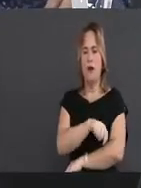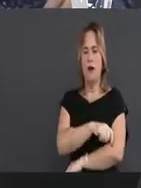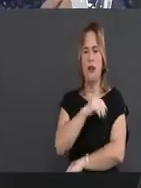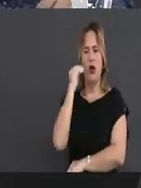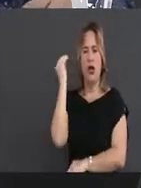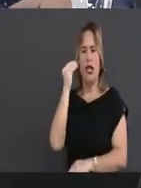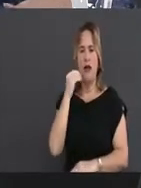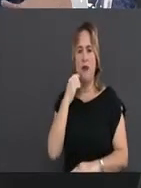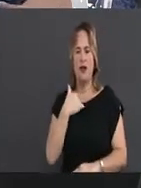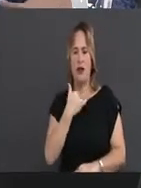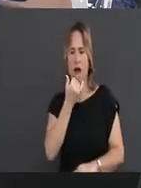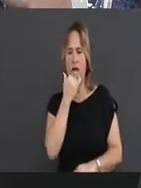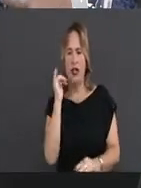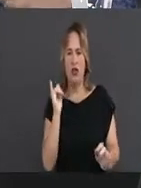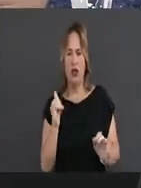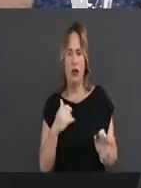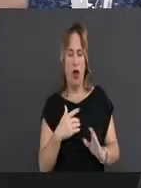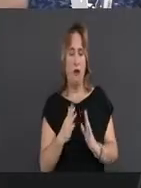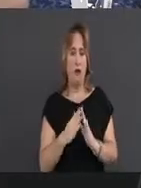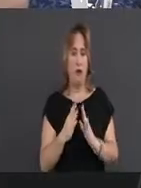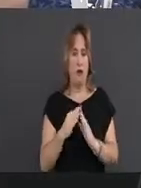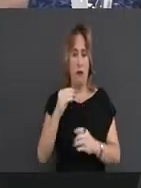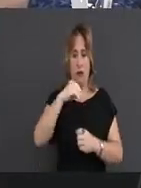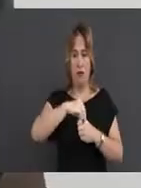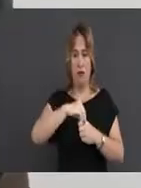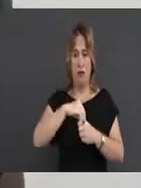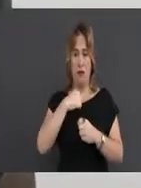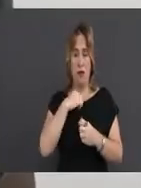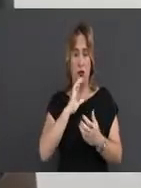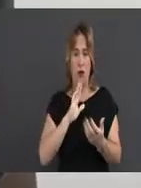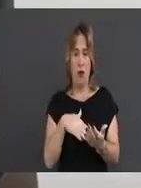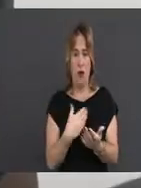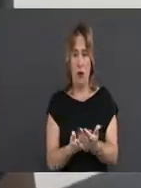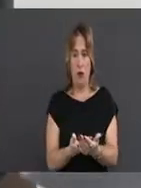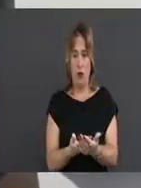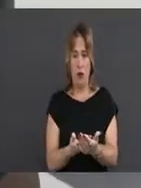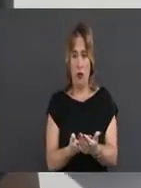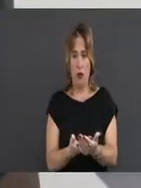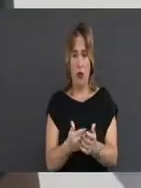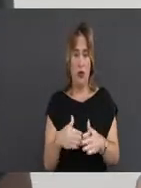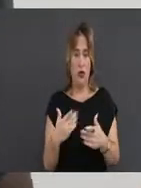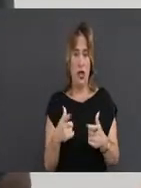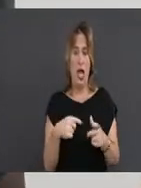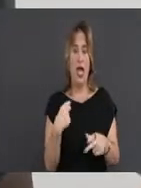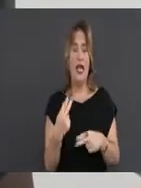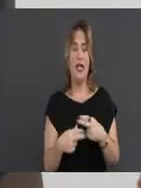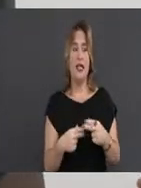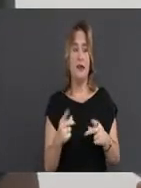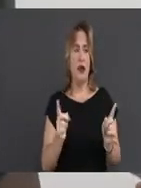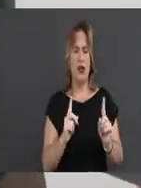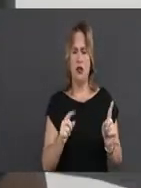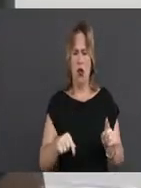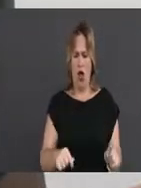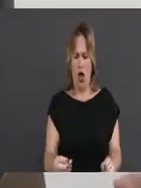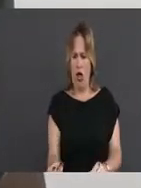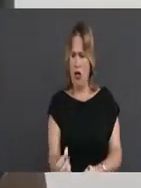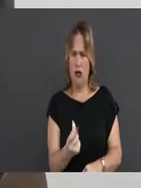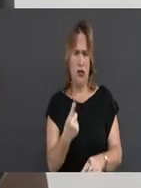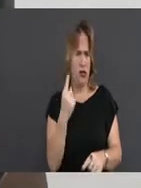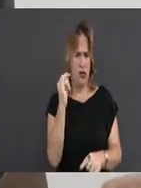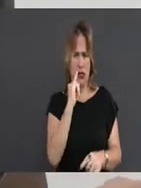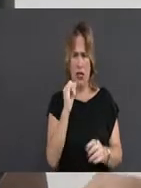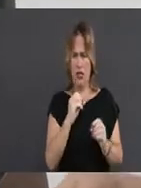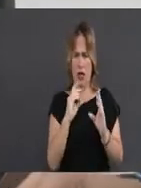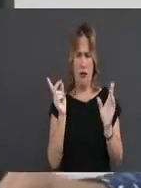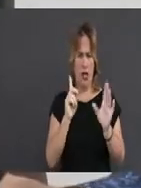preocupan y que afectan también a la población. Por eso yo lo que propongo es que desarrollemos, y no va a ser tampoco en este de las 6 de la mañana,